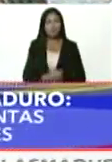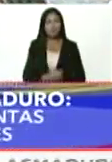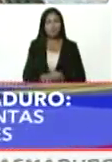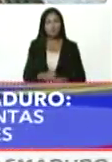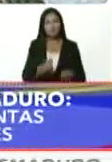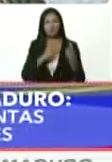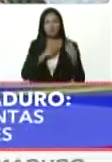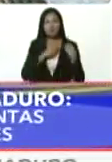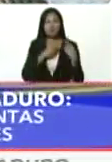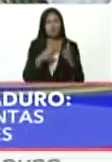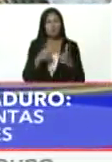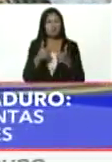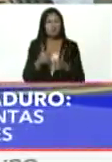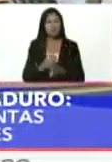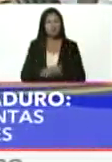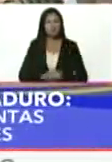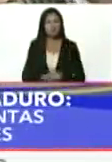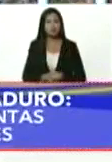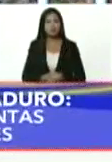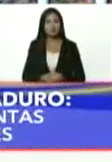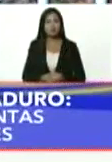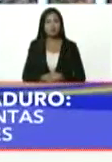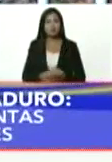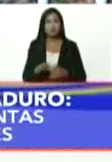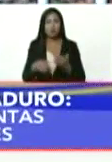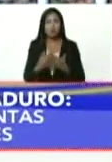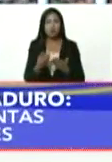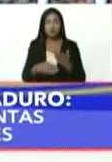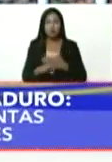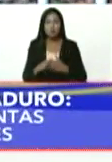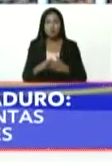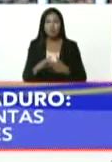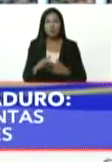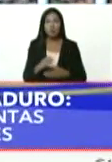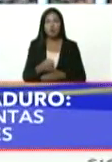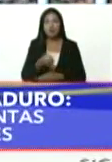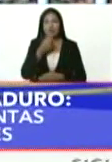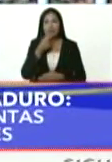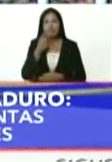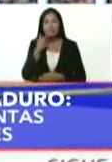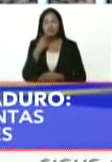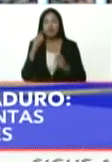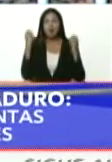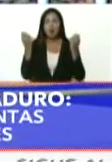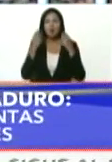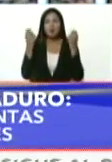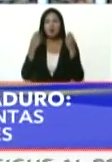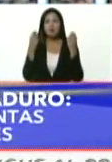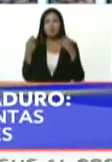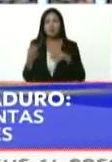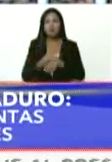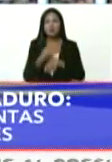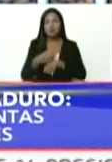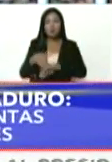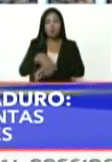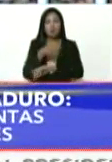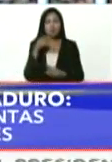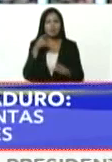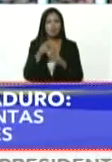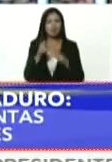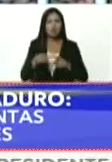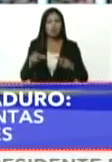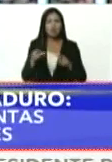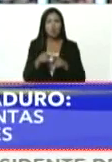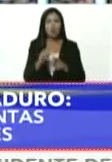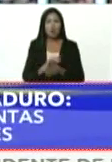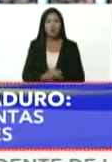el compromiso. Ahora nos vamos en esta hermosísima jornada de gobierno de calle directamente